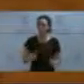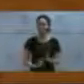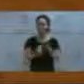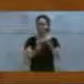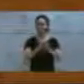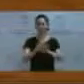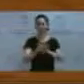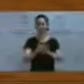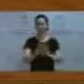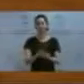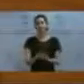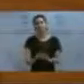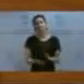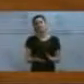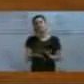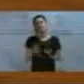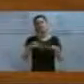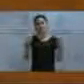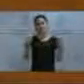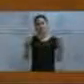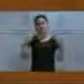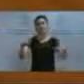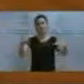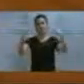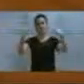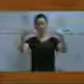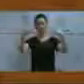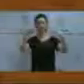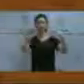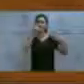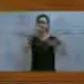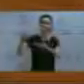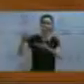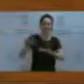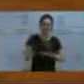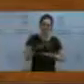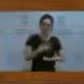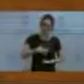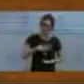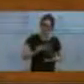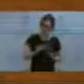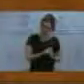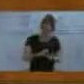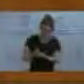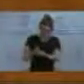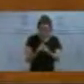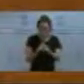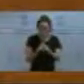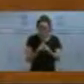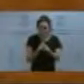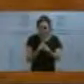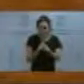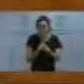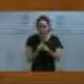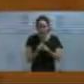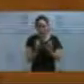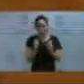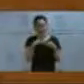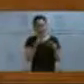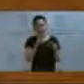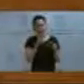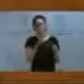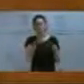ello porque el público que hoy tiene la gentileza y la amabilidad de acompañarnos puede sorprenderse de que se